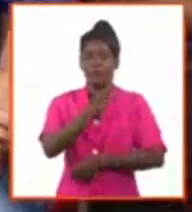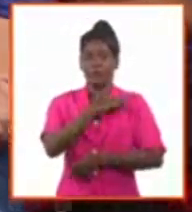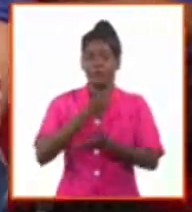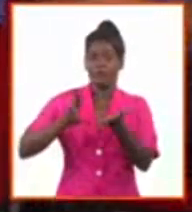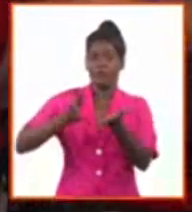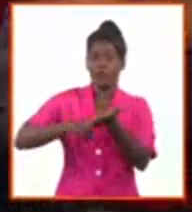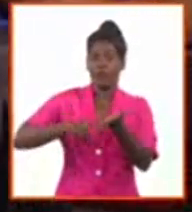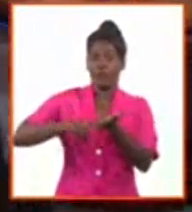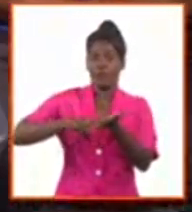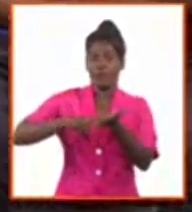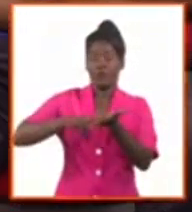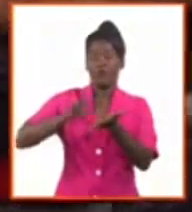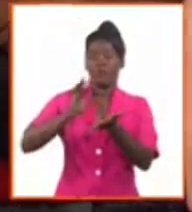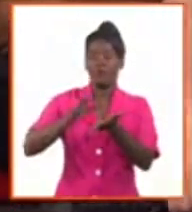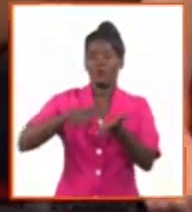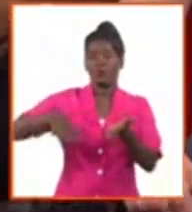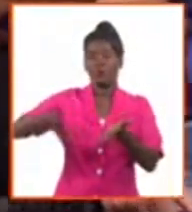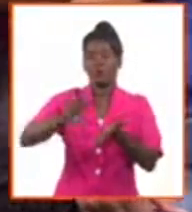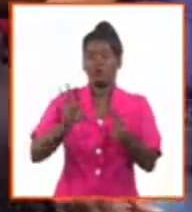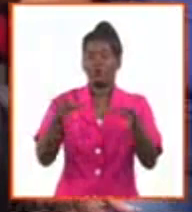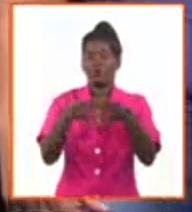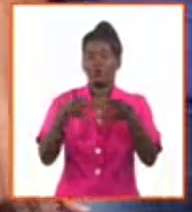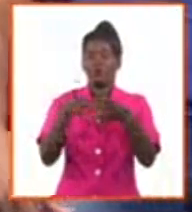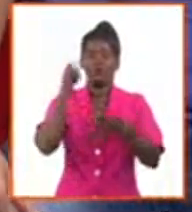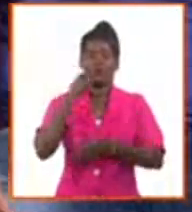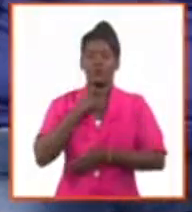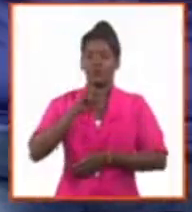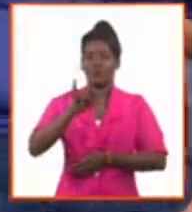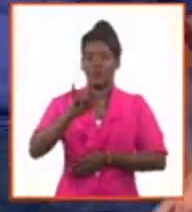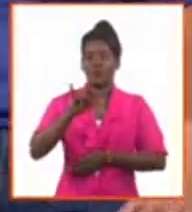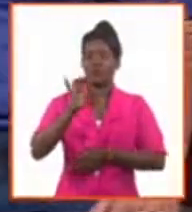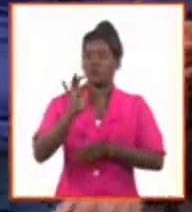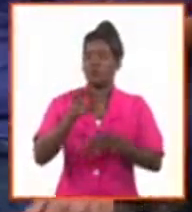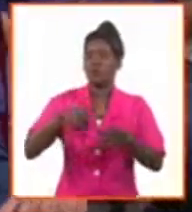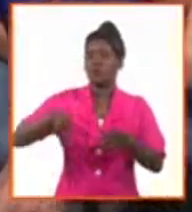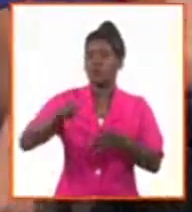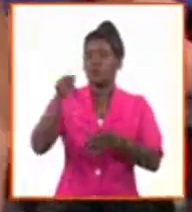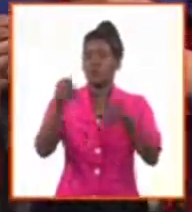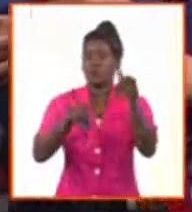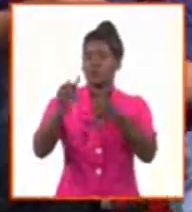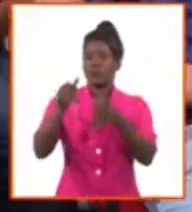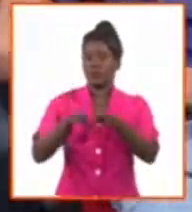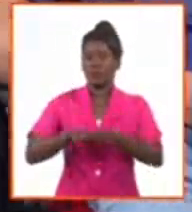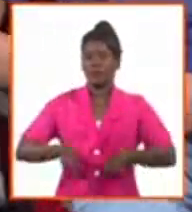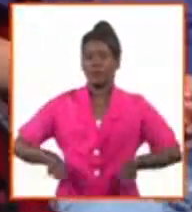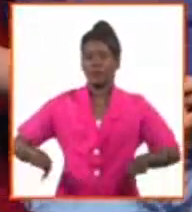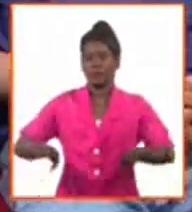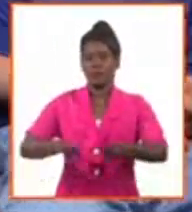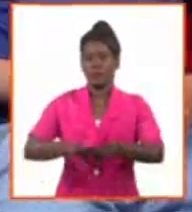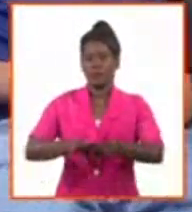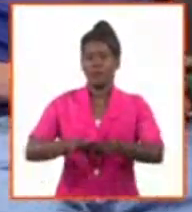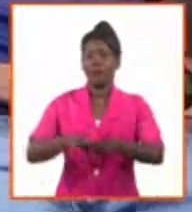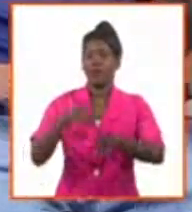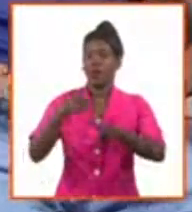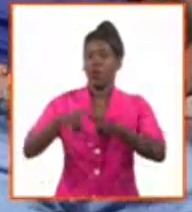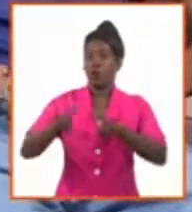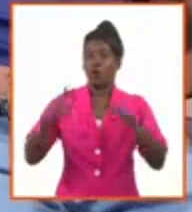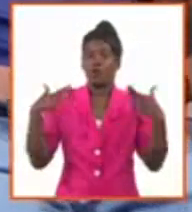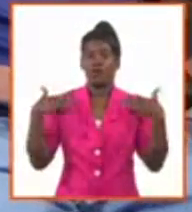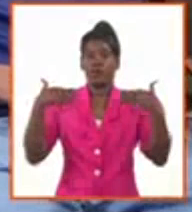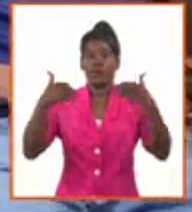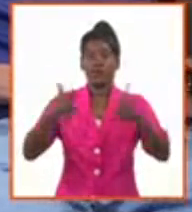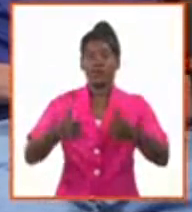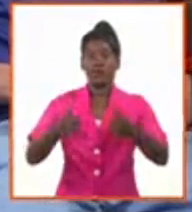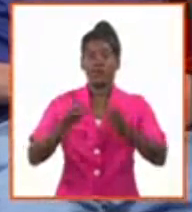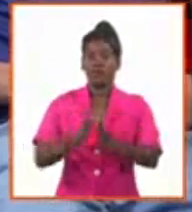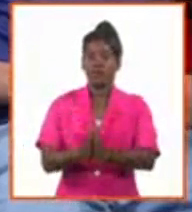secretariado nacional, también pues de las estructuras de la FEU acá en la capital. Nos acompaña también el director de la